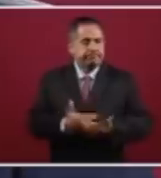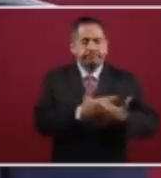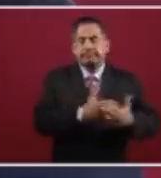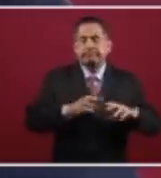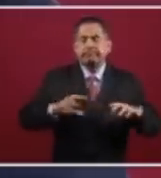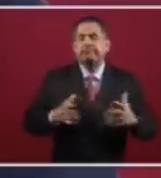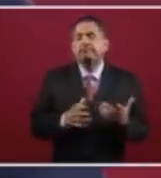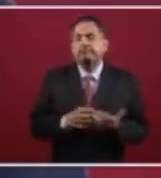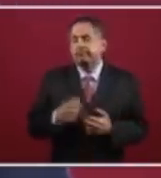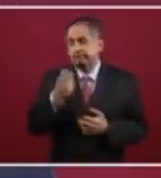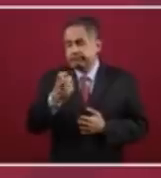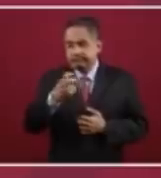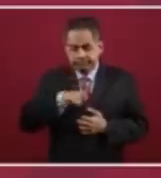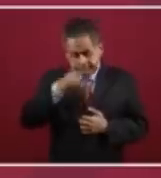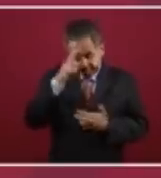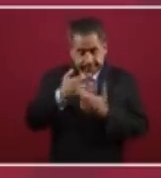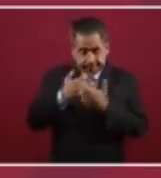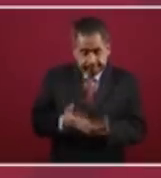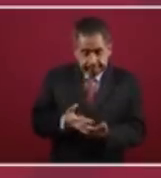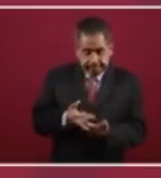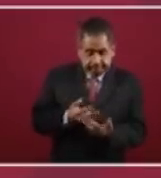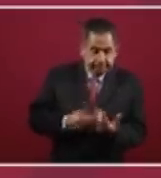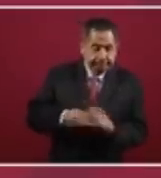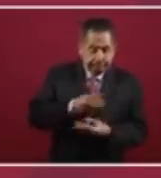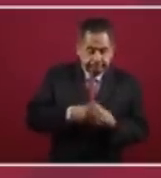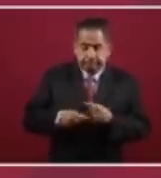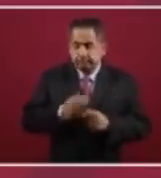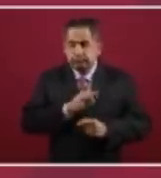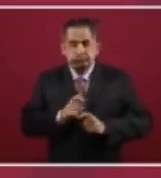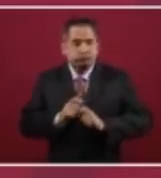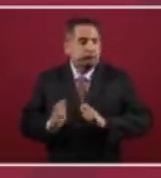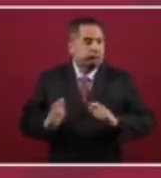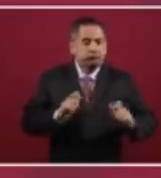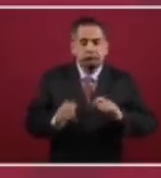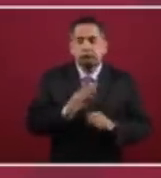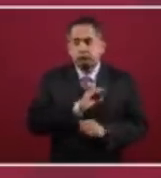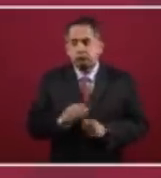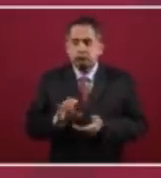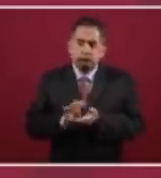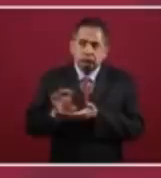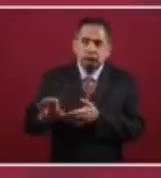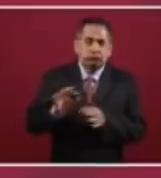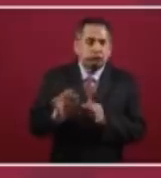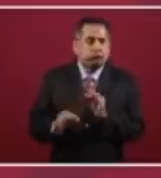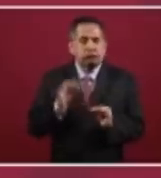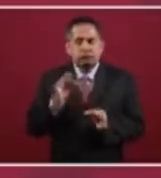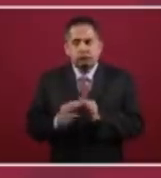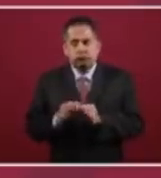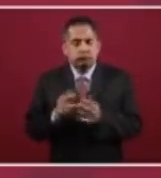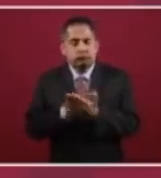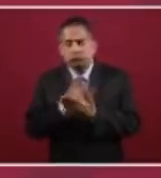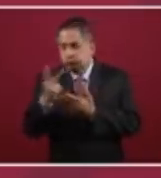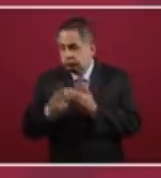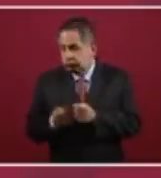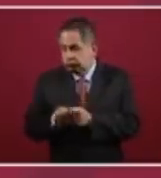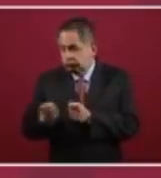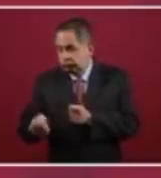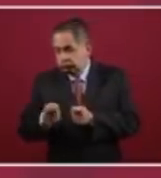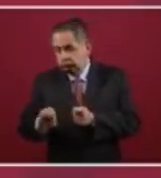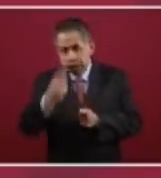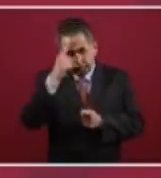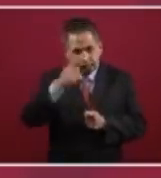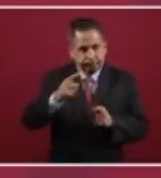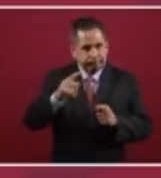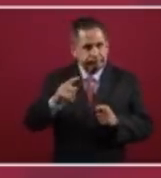Entonces, eso es lo que nos permite poder financiar los programas de bienestar